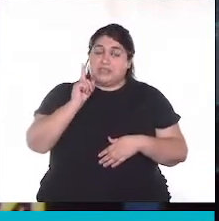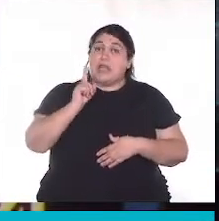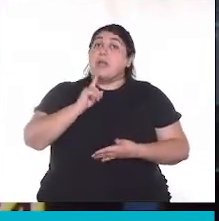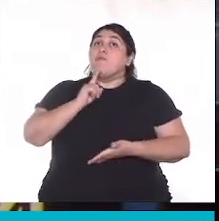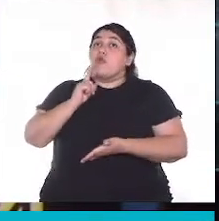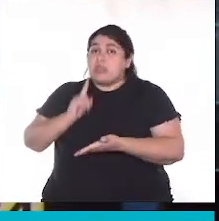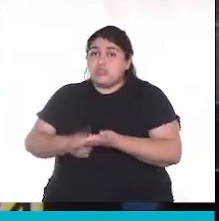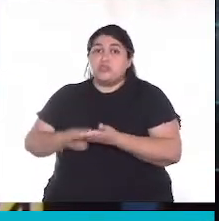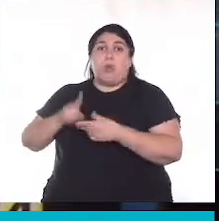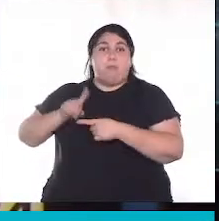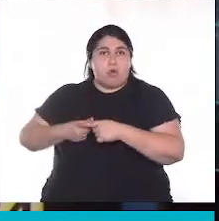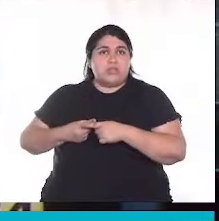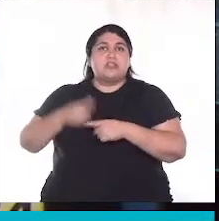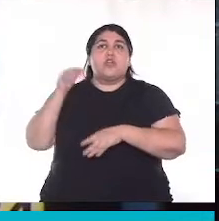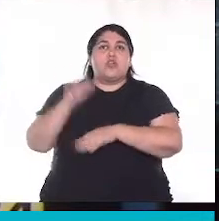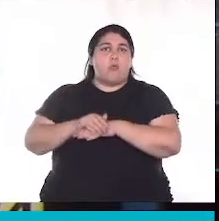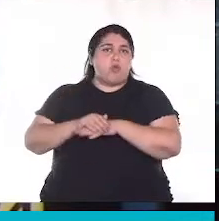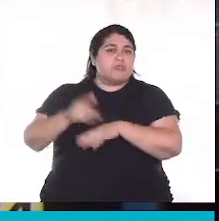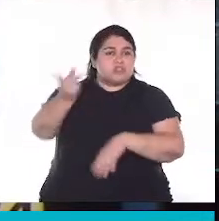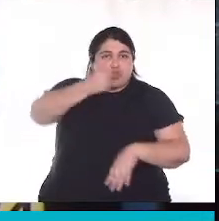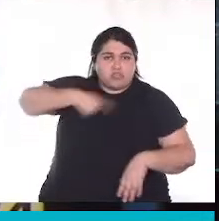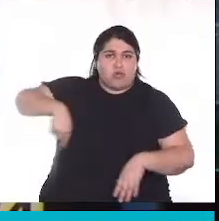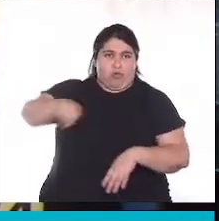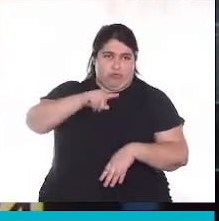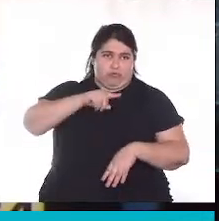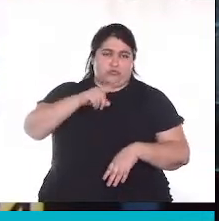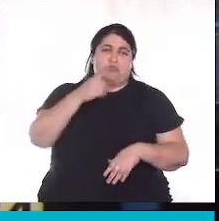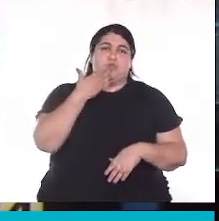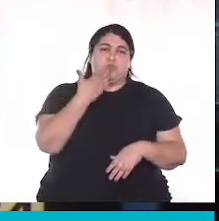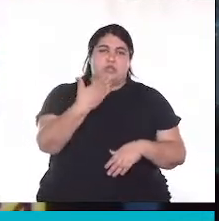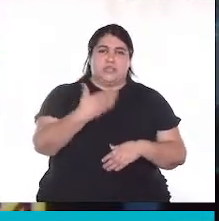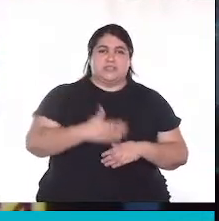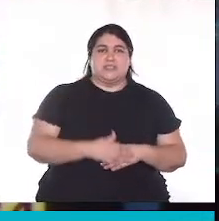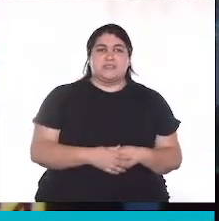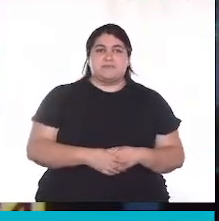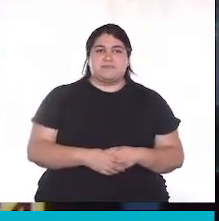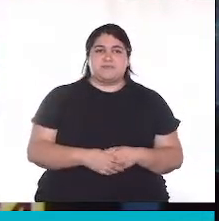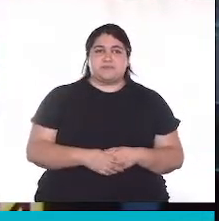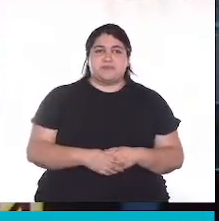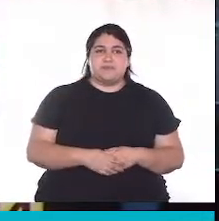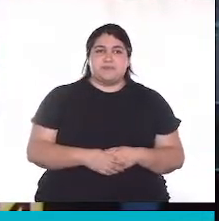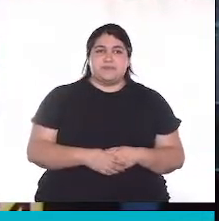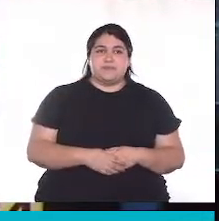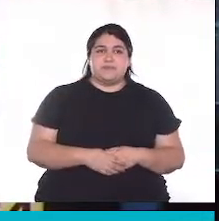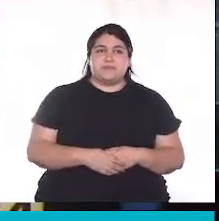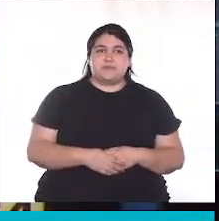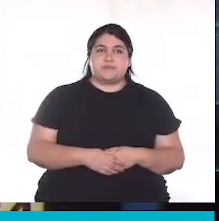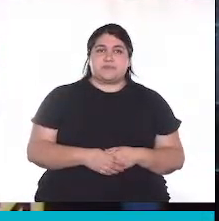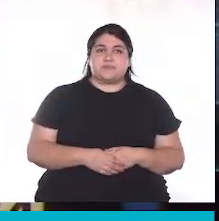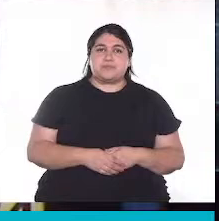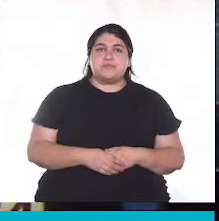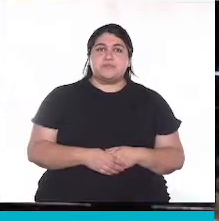política y con el compromiso de todos nosotros. Muchas gracias. Diputada.